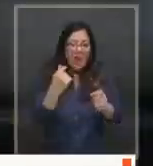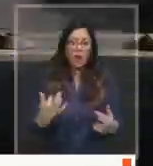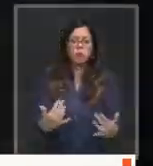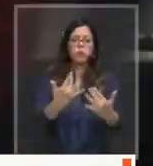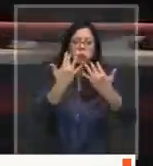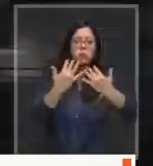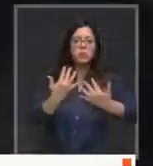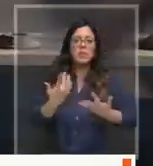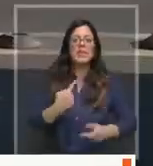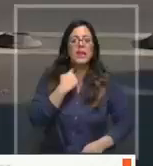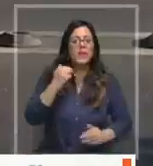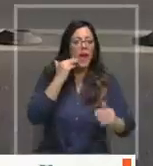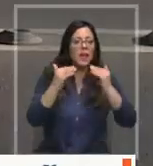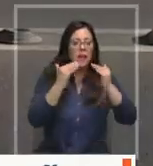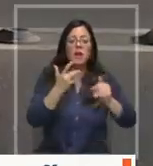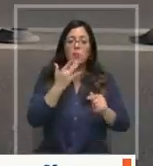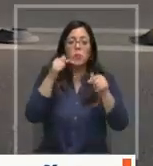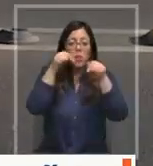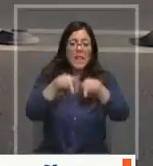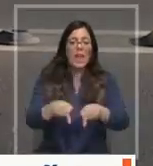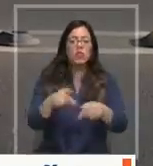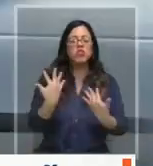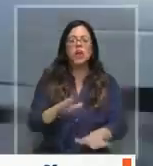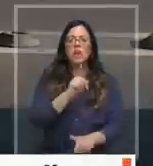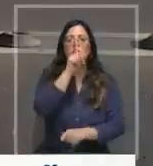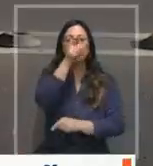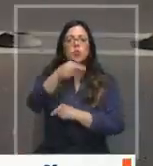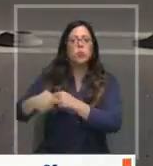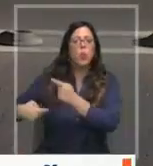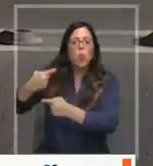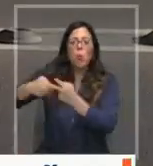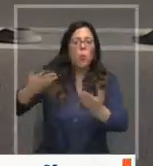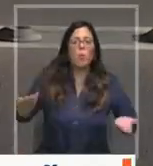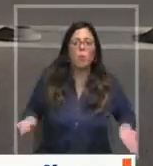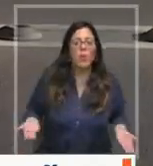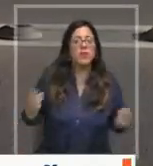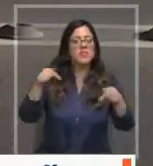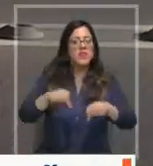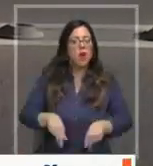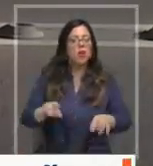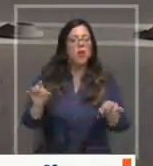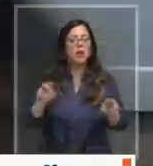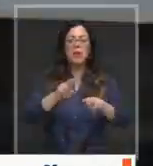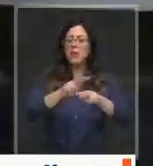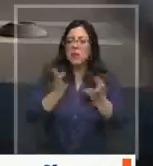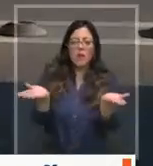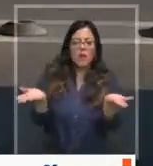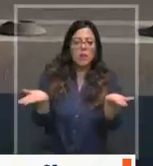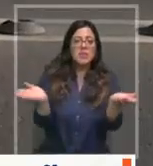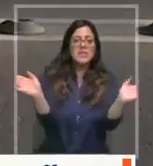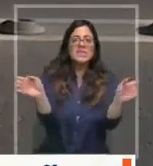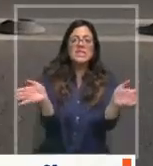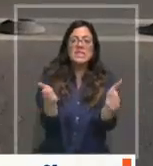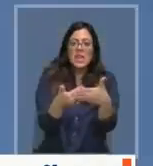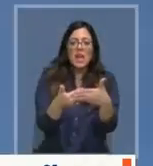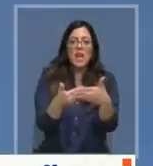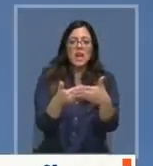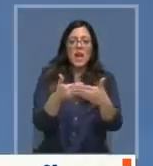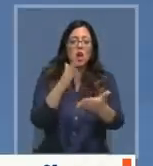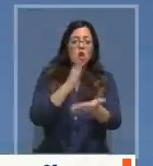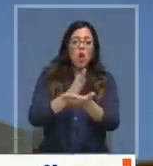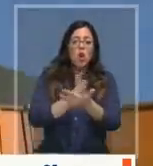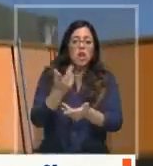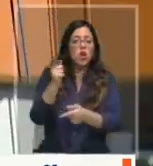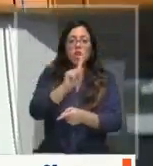niños, porque ya esto se está haciendo costumbre, lo que están haciendo ahora es cerrar los colegios y no cerrar la industria.